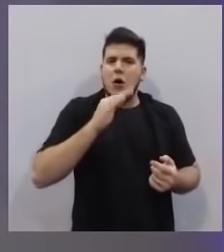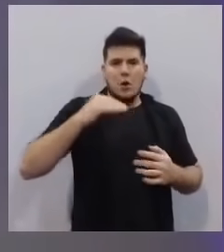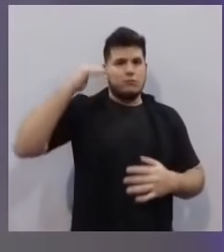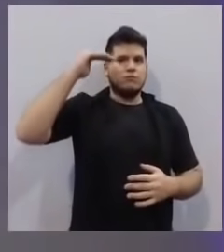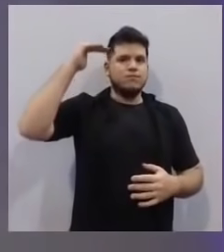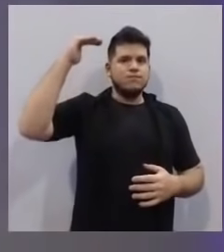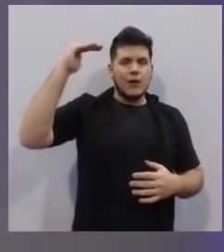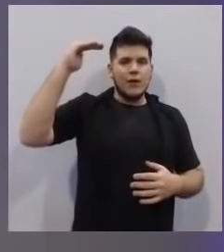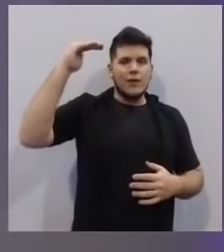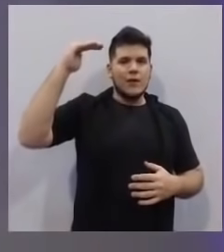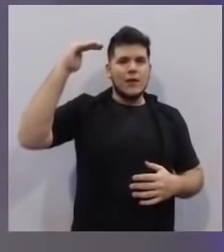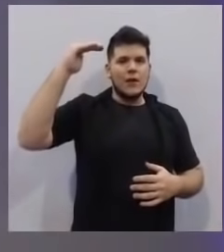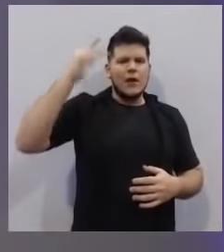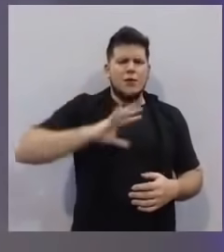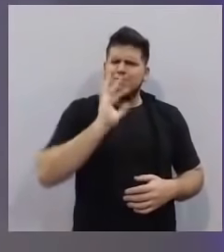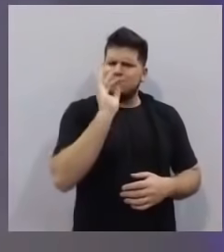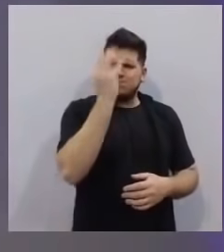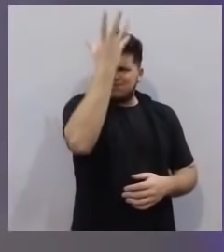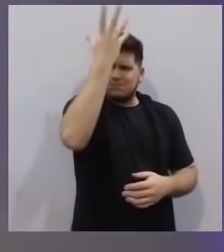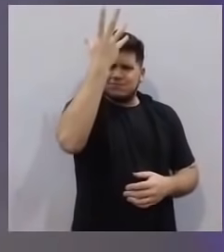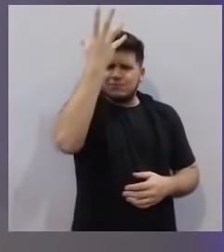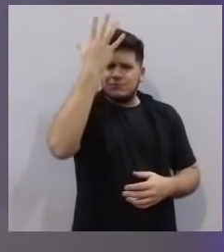cuando se enteró que el hijo menor volvía